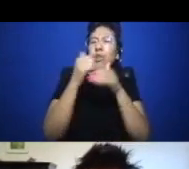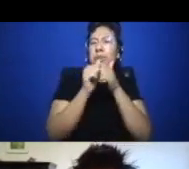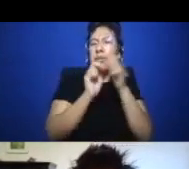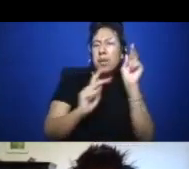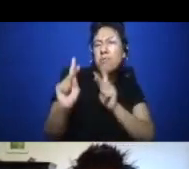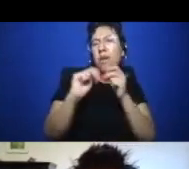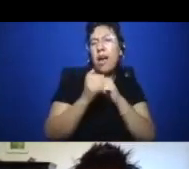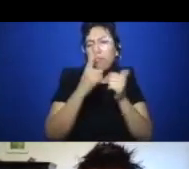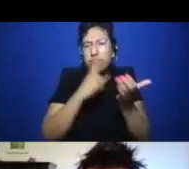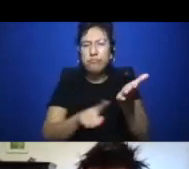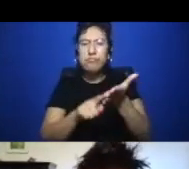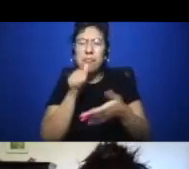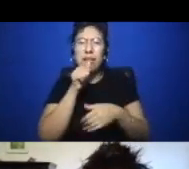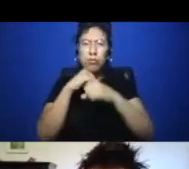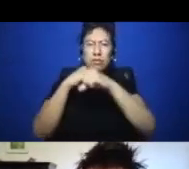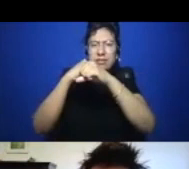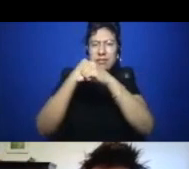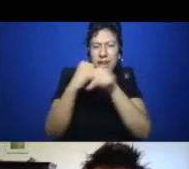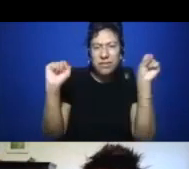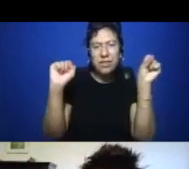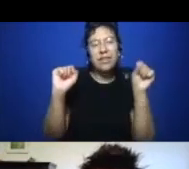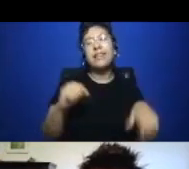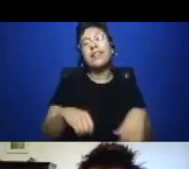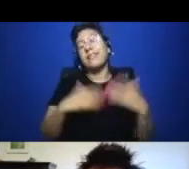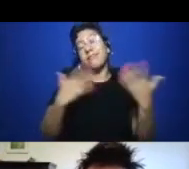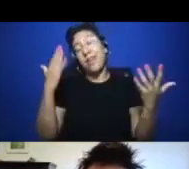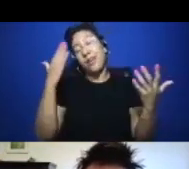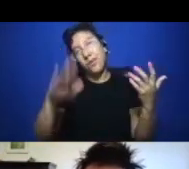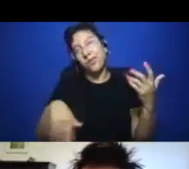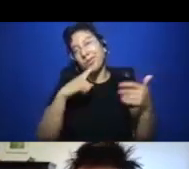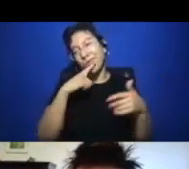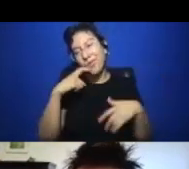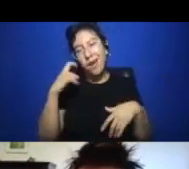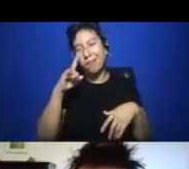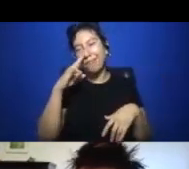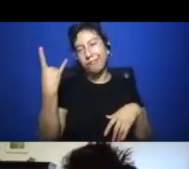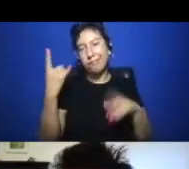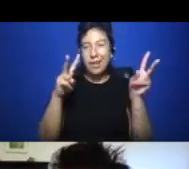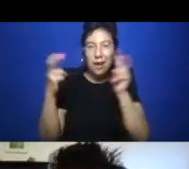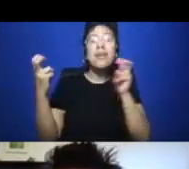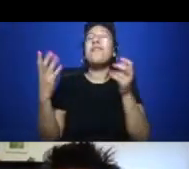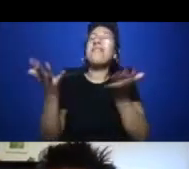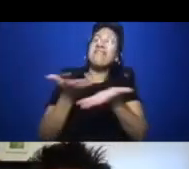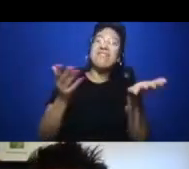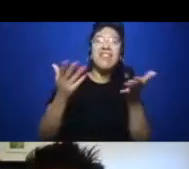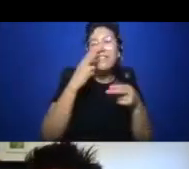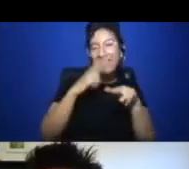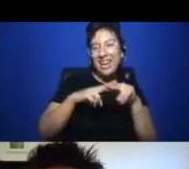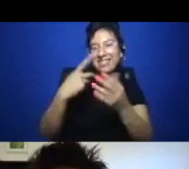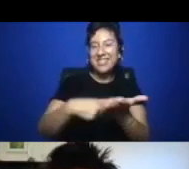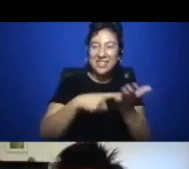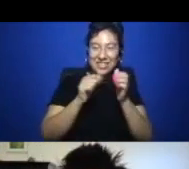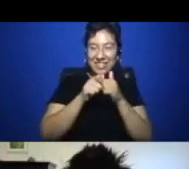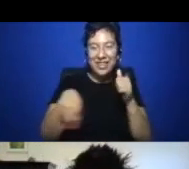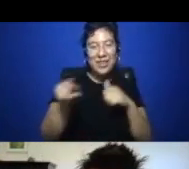compartir con las personas para verificar la seguridad de contraseña. Es un tema un poco seco, así que es bueno